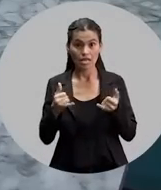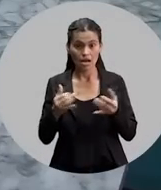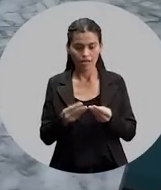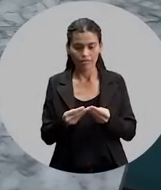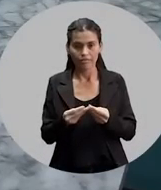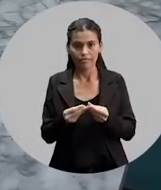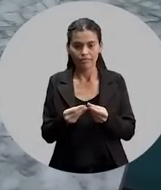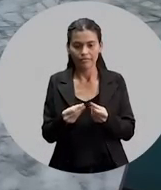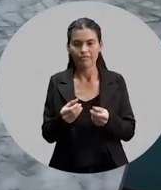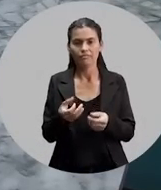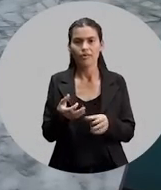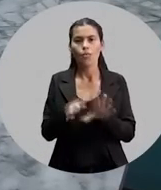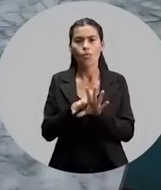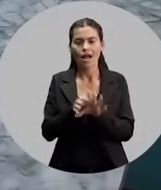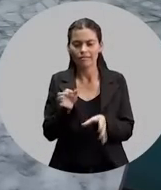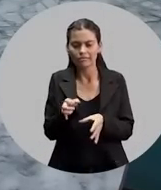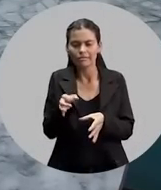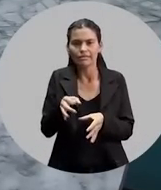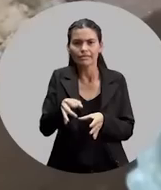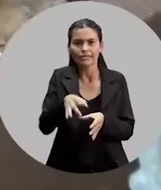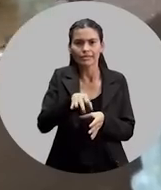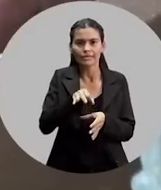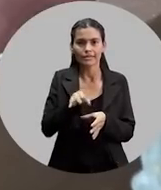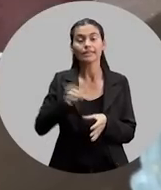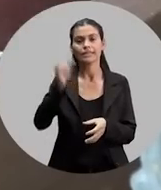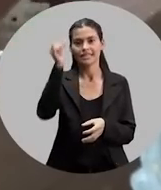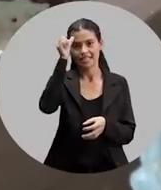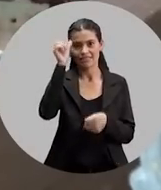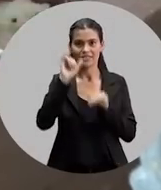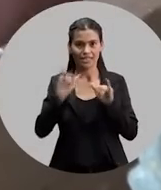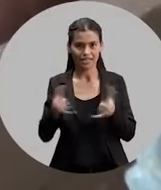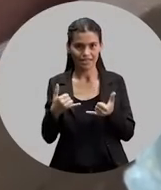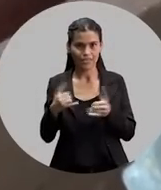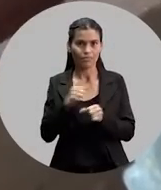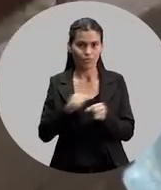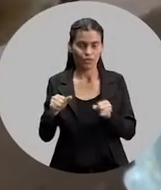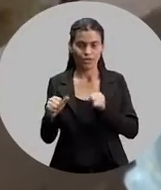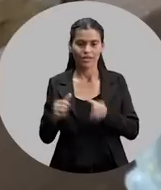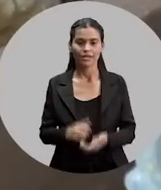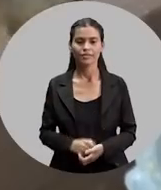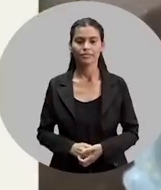Cuando se forman así estas pelotitas, ese es el punto.